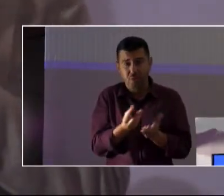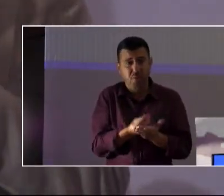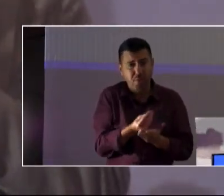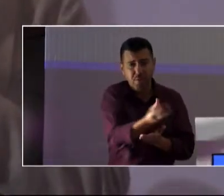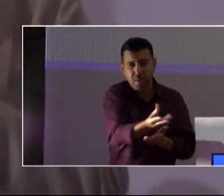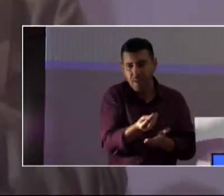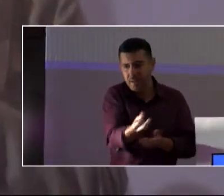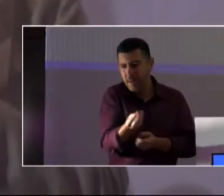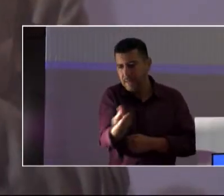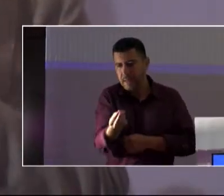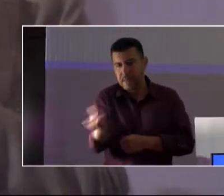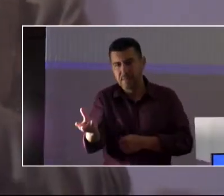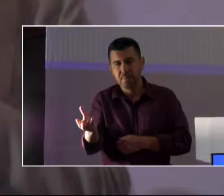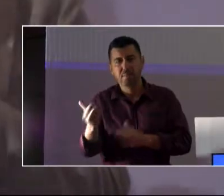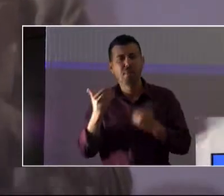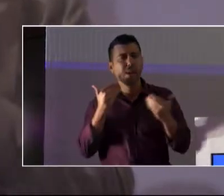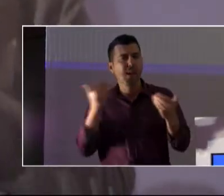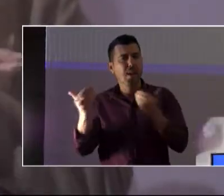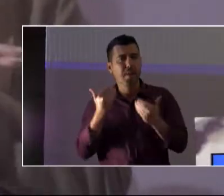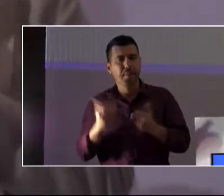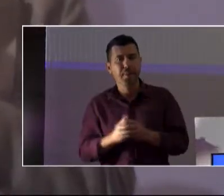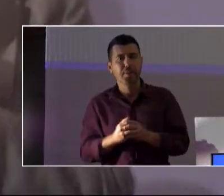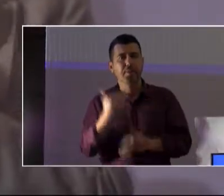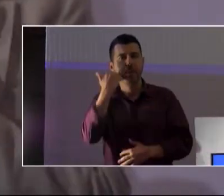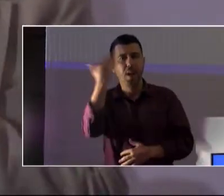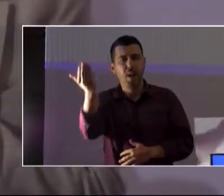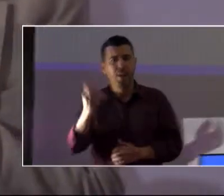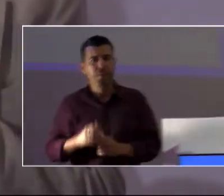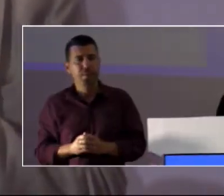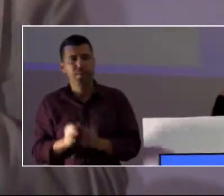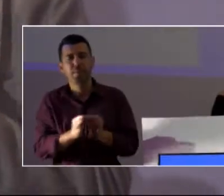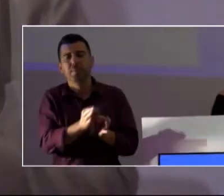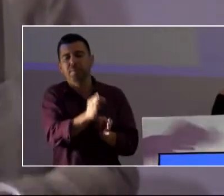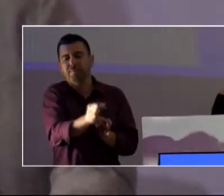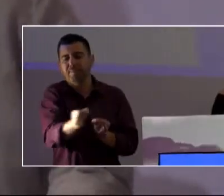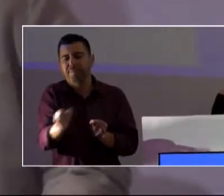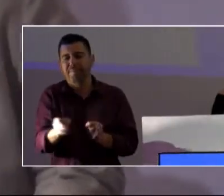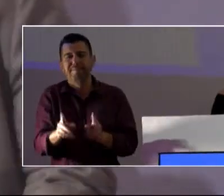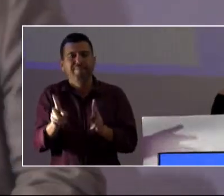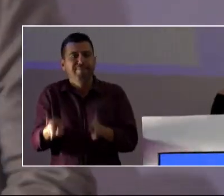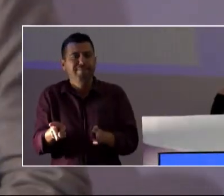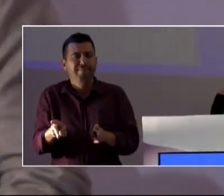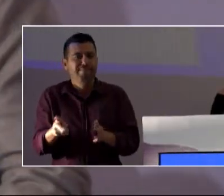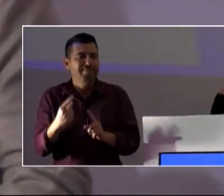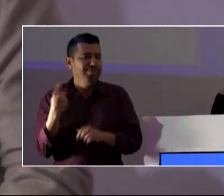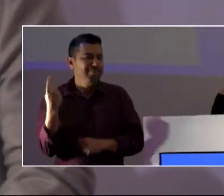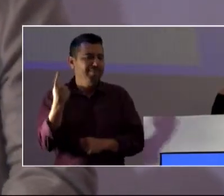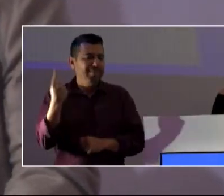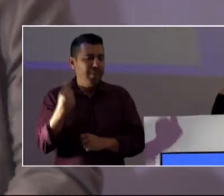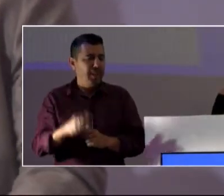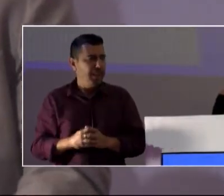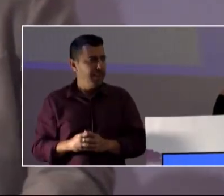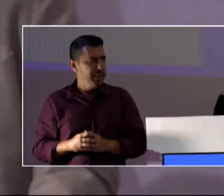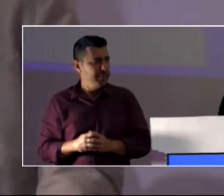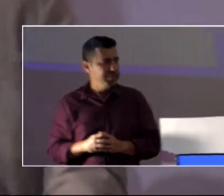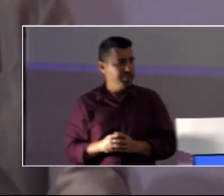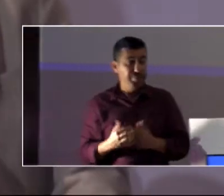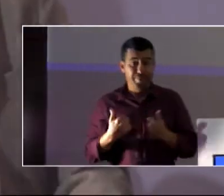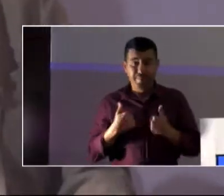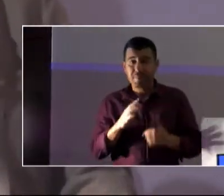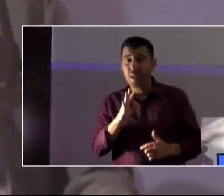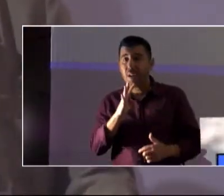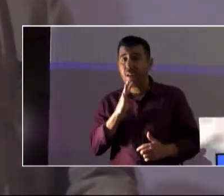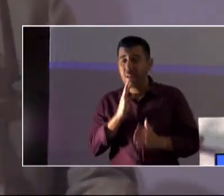campesinos adultos de la población rural en general. Mi familia es una